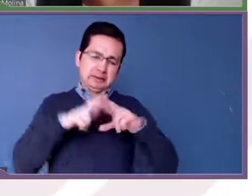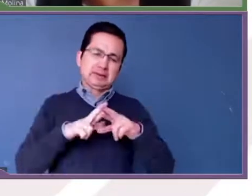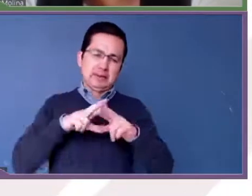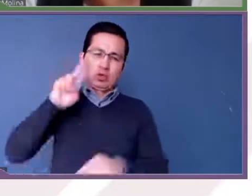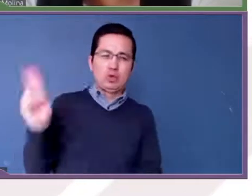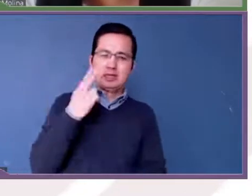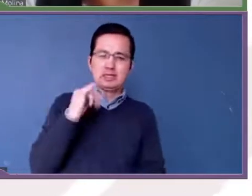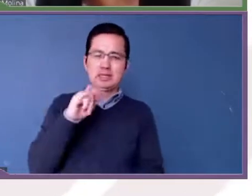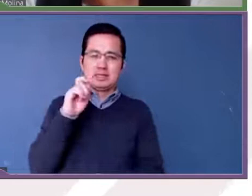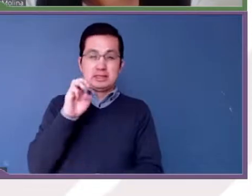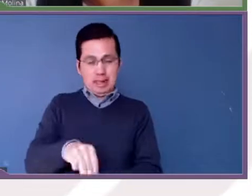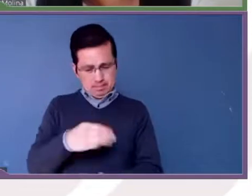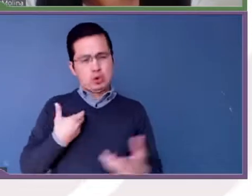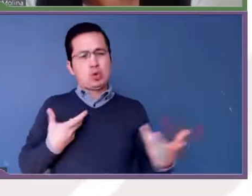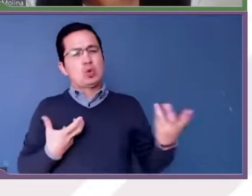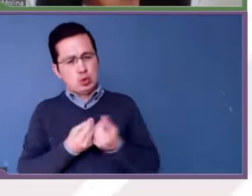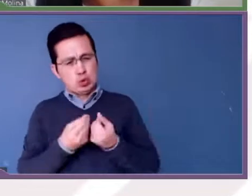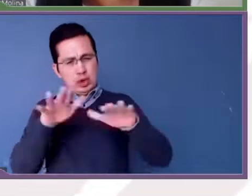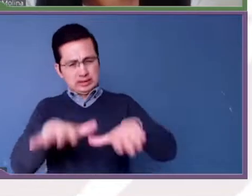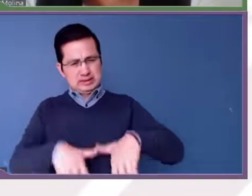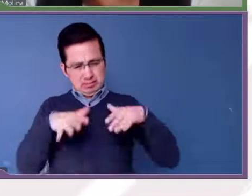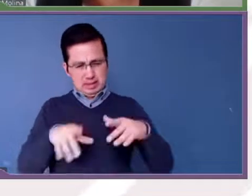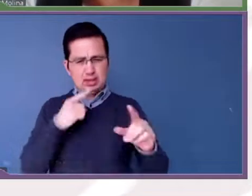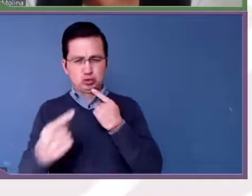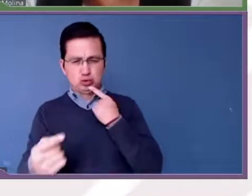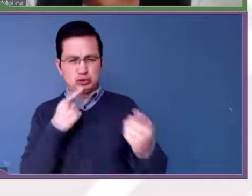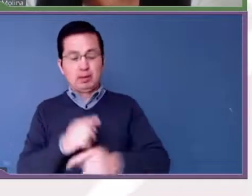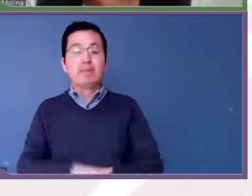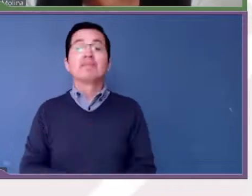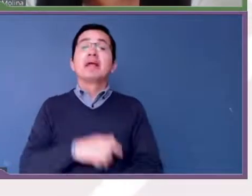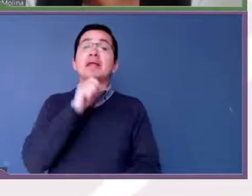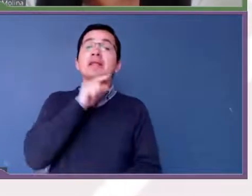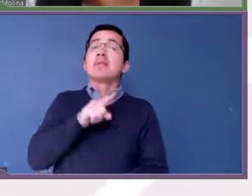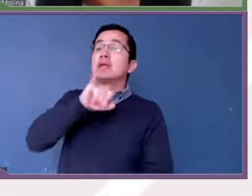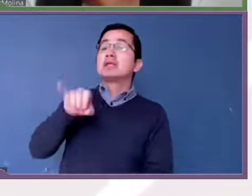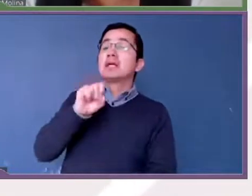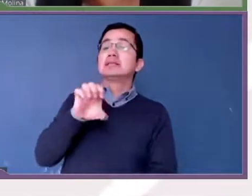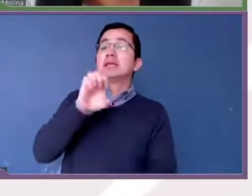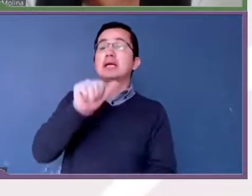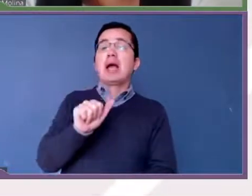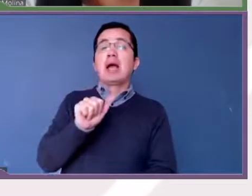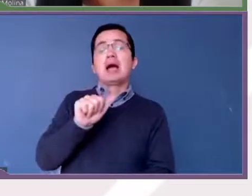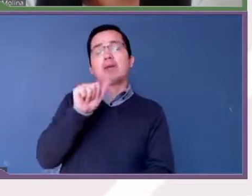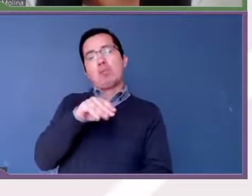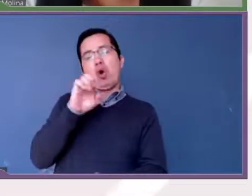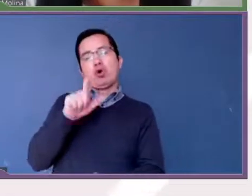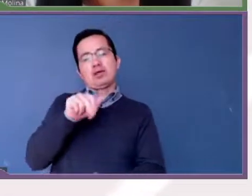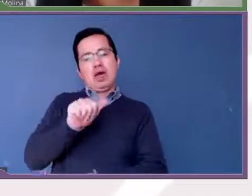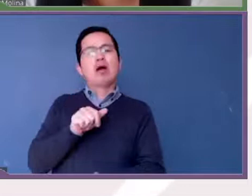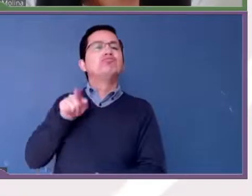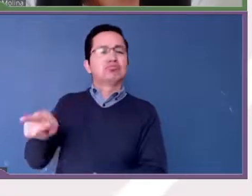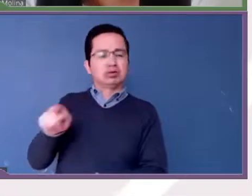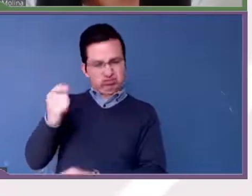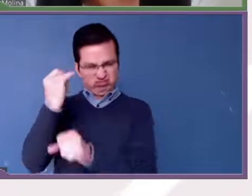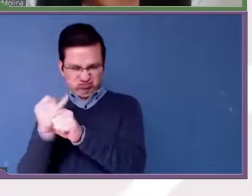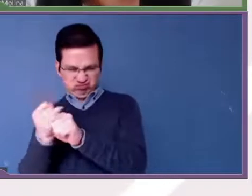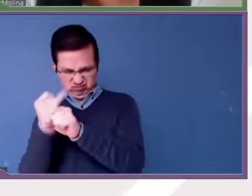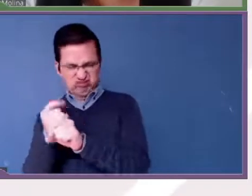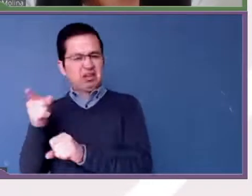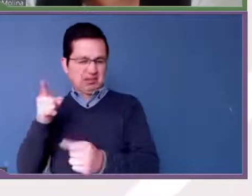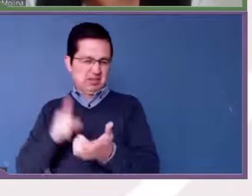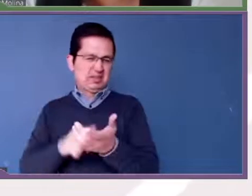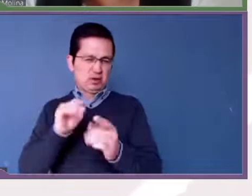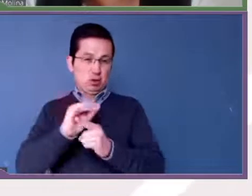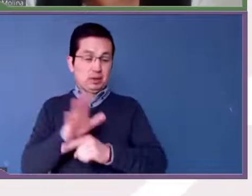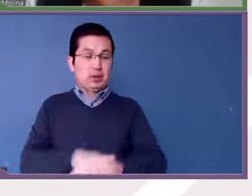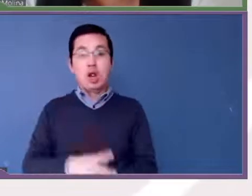la doctora también Jessica Aznar Molina, subdirectora de investigación del COPRED. Ambas investigadoras, ambas doctoras